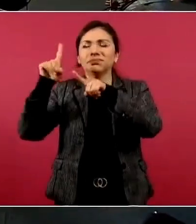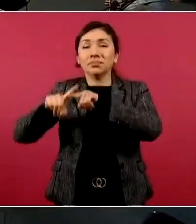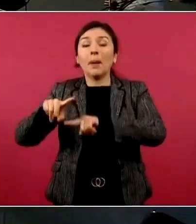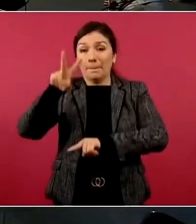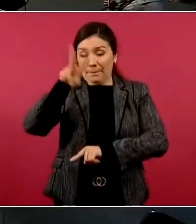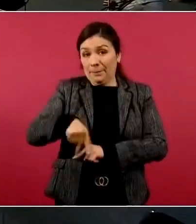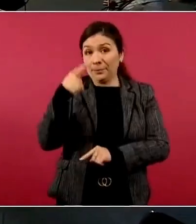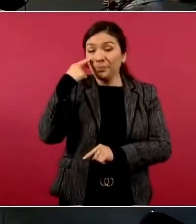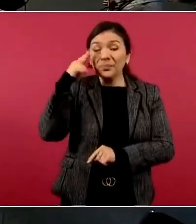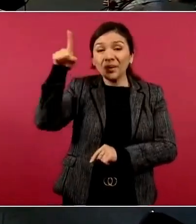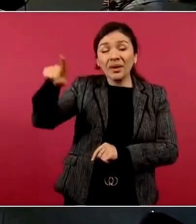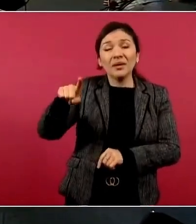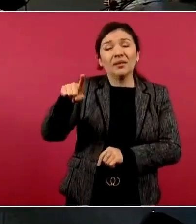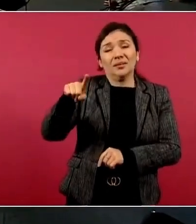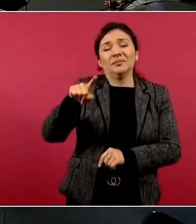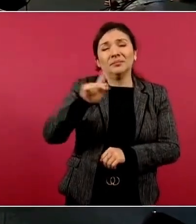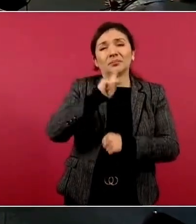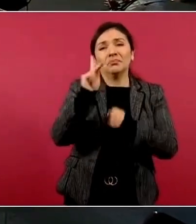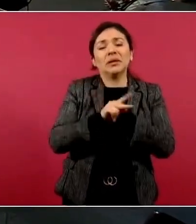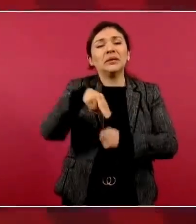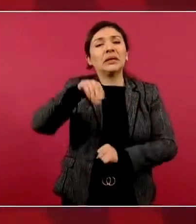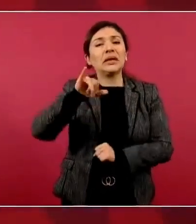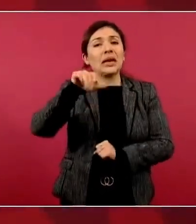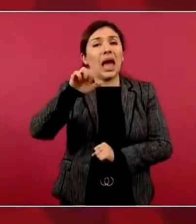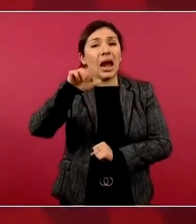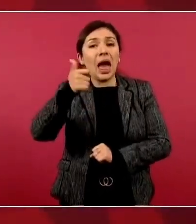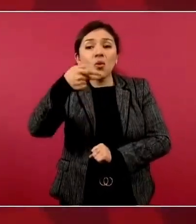Nicaragua es náhuatl.